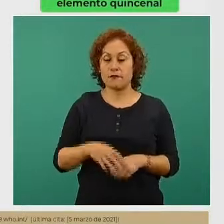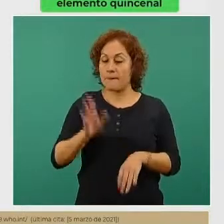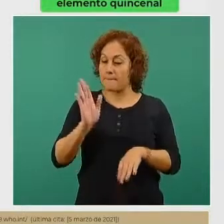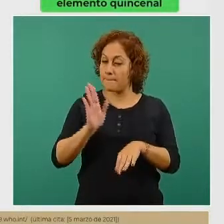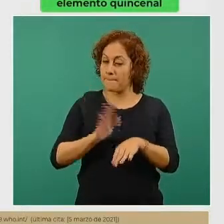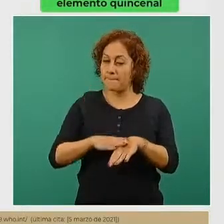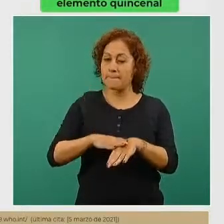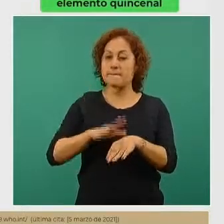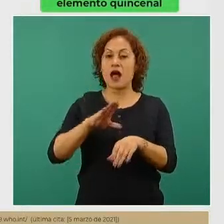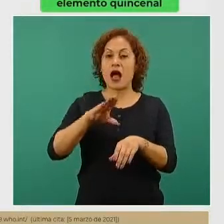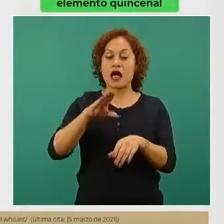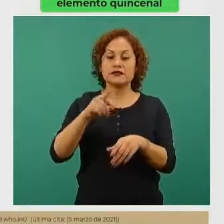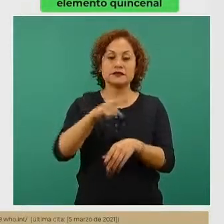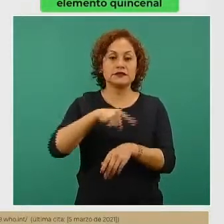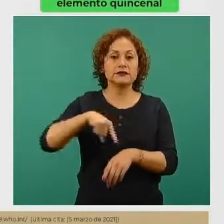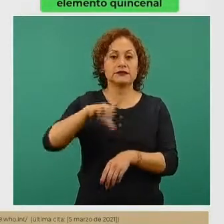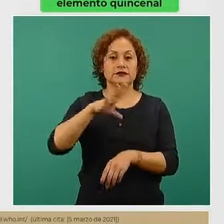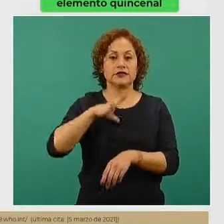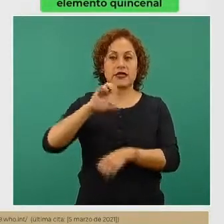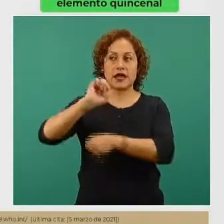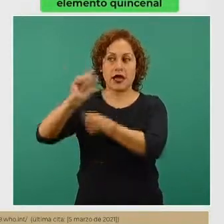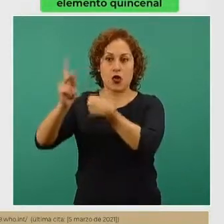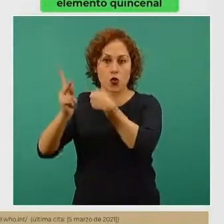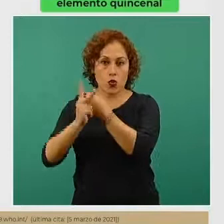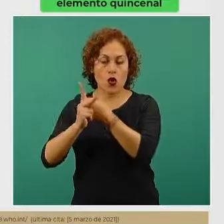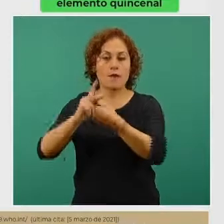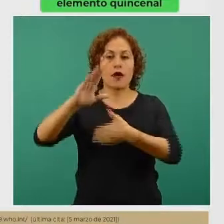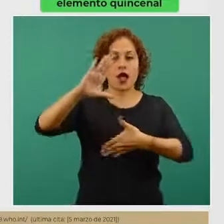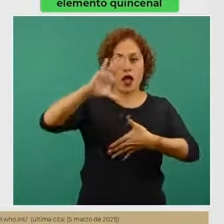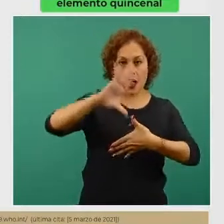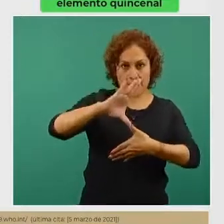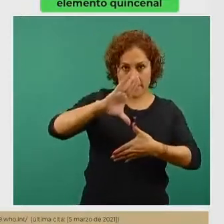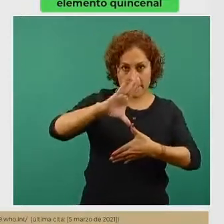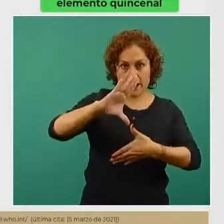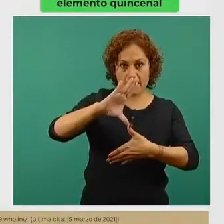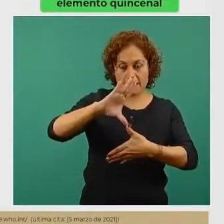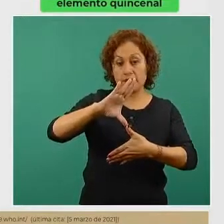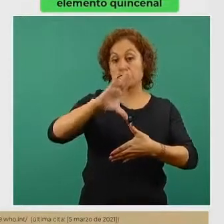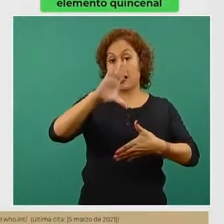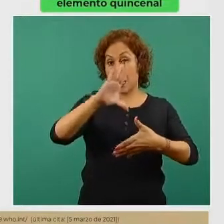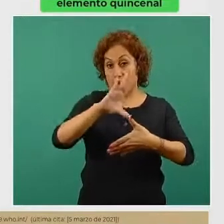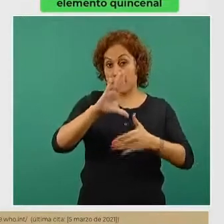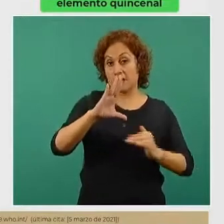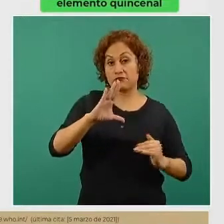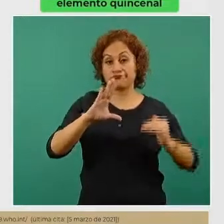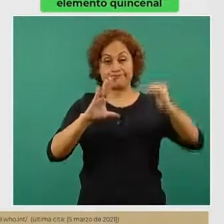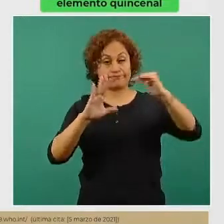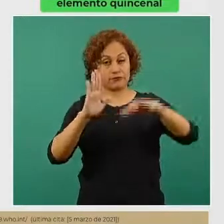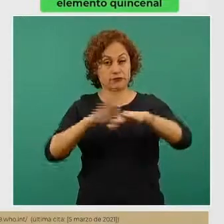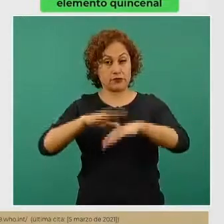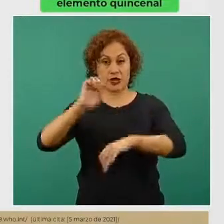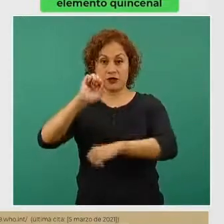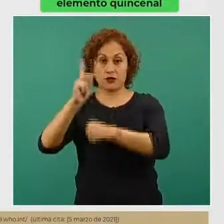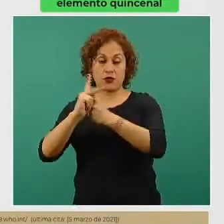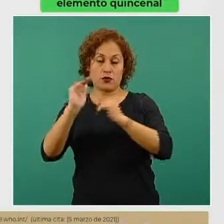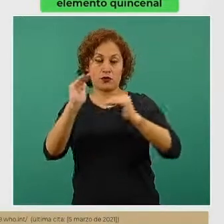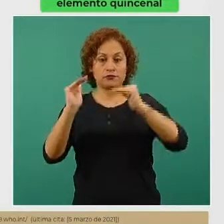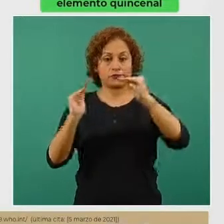de América y Europa, siendo a su vez la región de América la que más concentra en proporción,